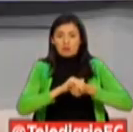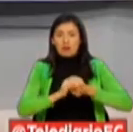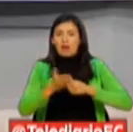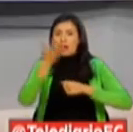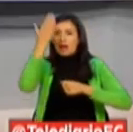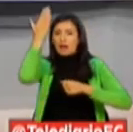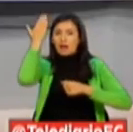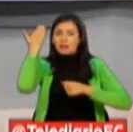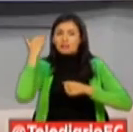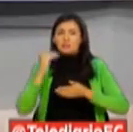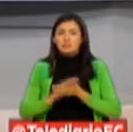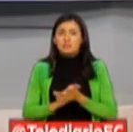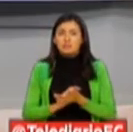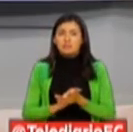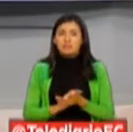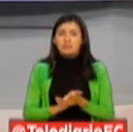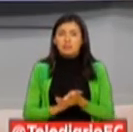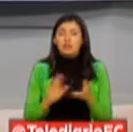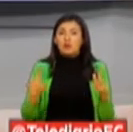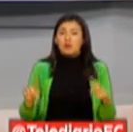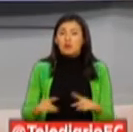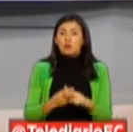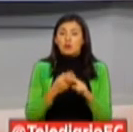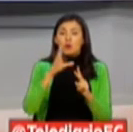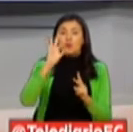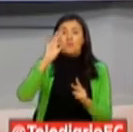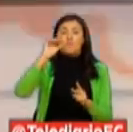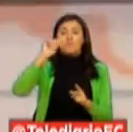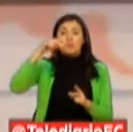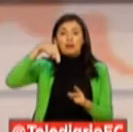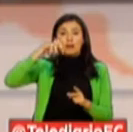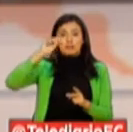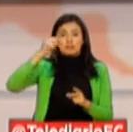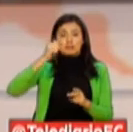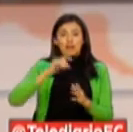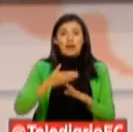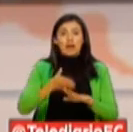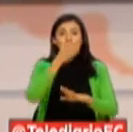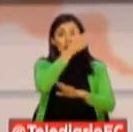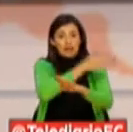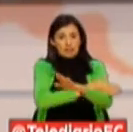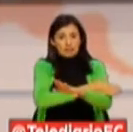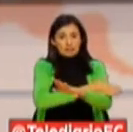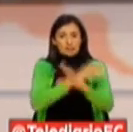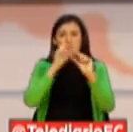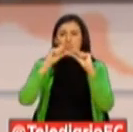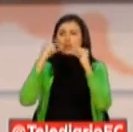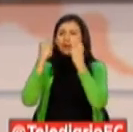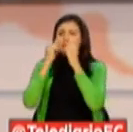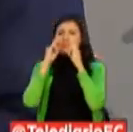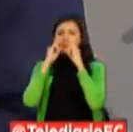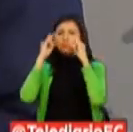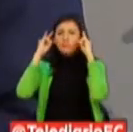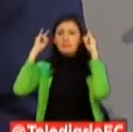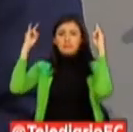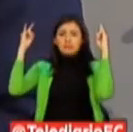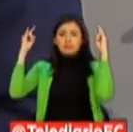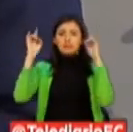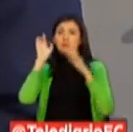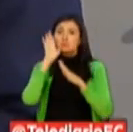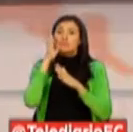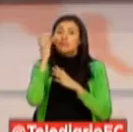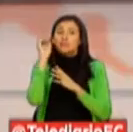Entonces comer una fanesca a inicios del la siglo. La fanesca es un plato de ricos, claro, y de blancos. Una